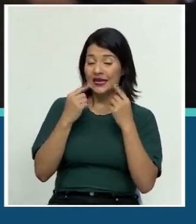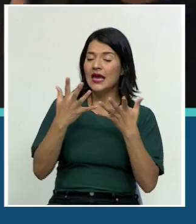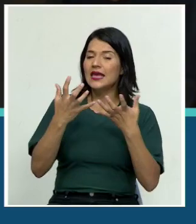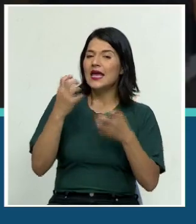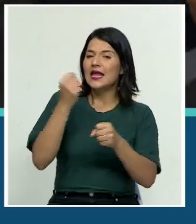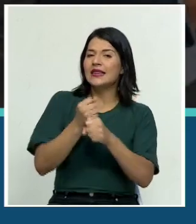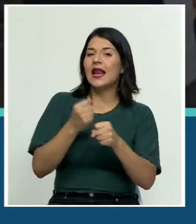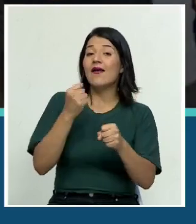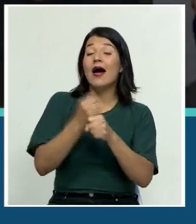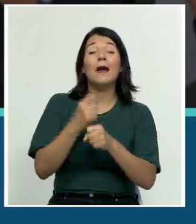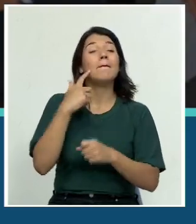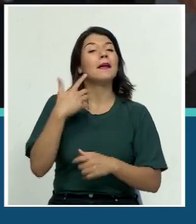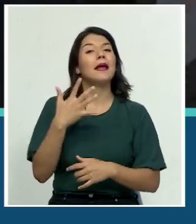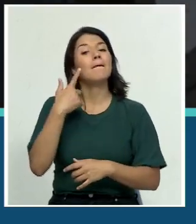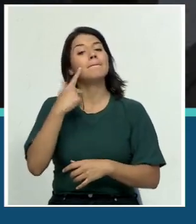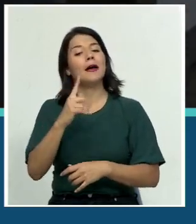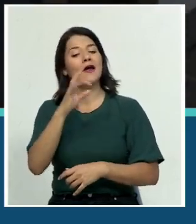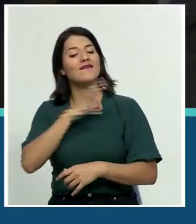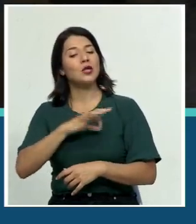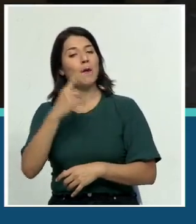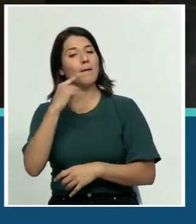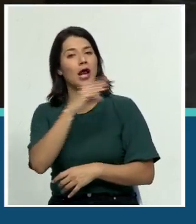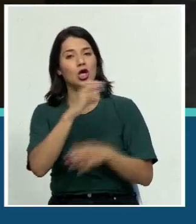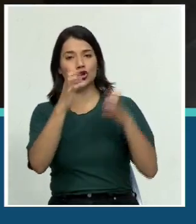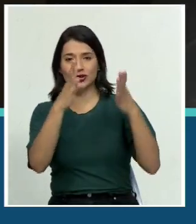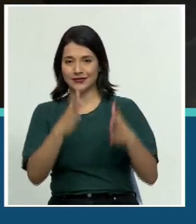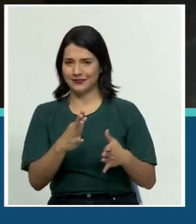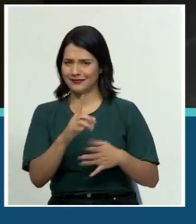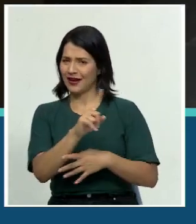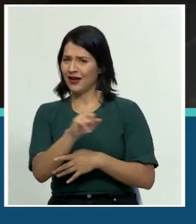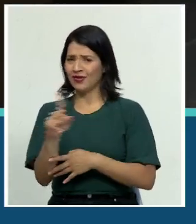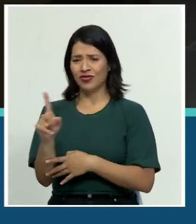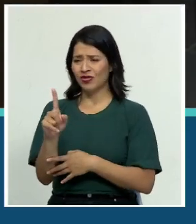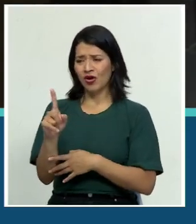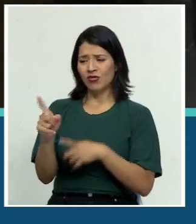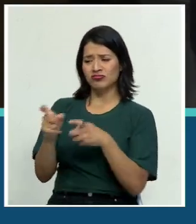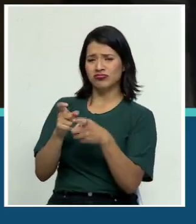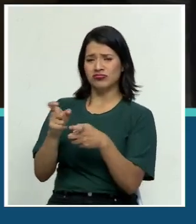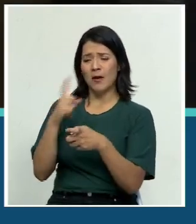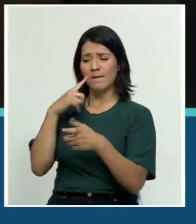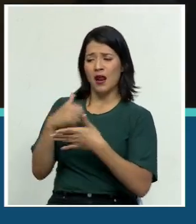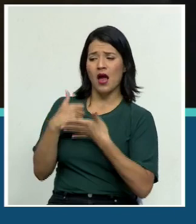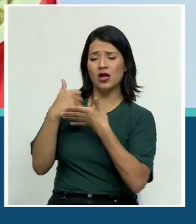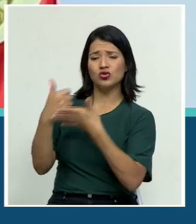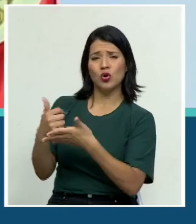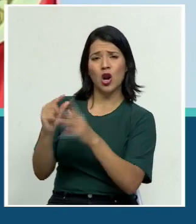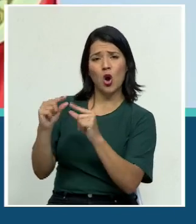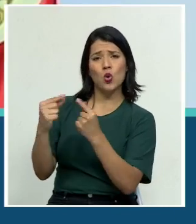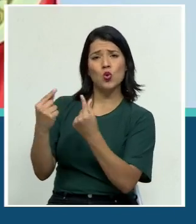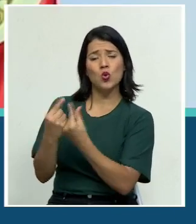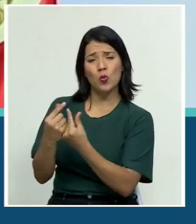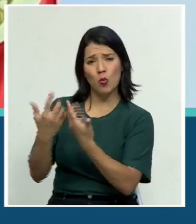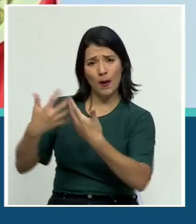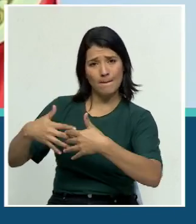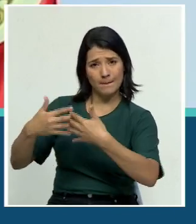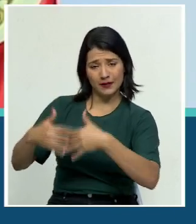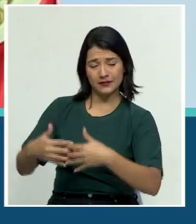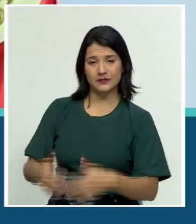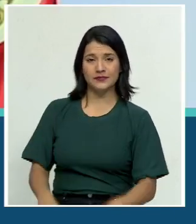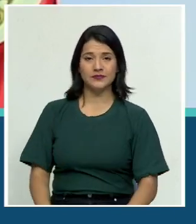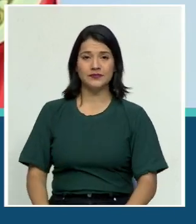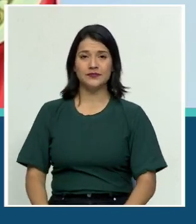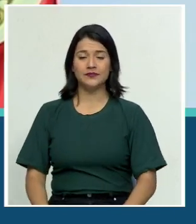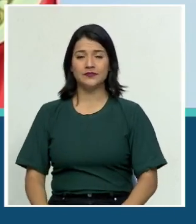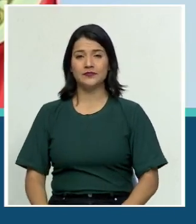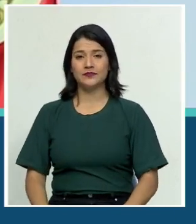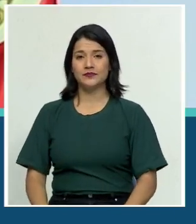beneficio de los costarricenses y que no gobernará para los intereses de un grupo de empresas. Deje claro a algunos medios y a